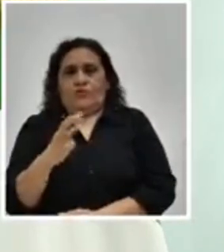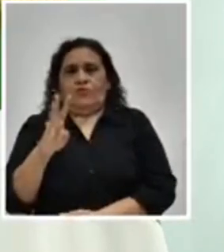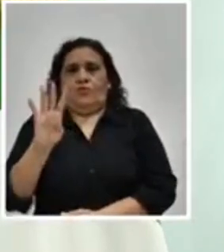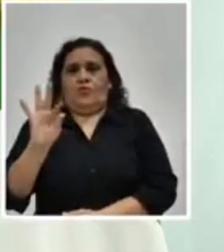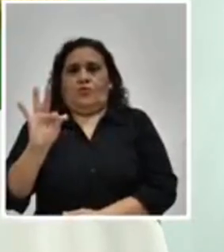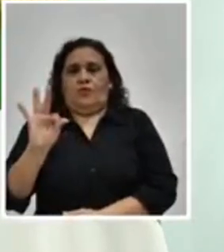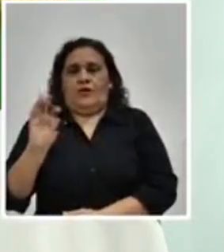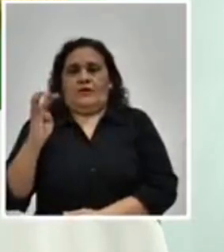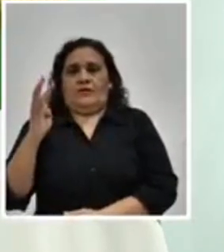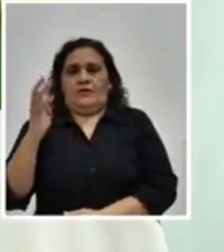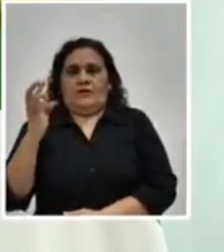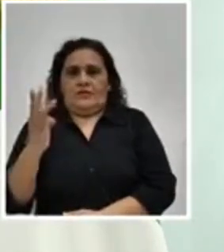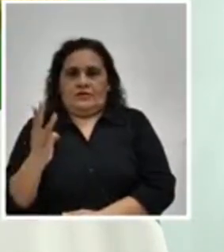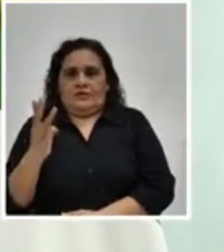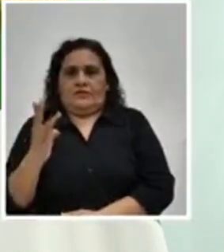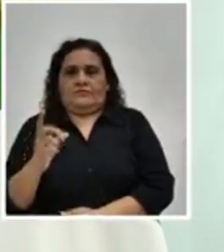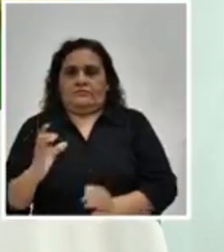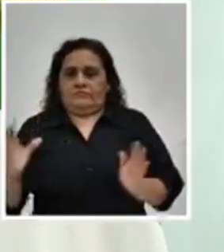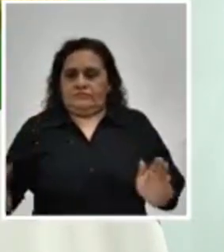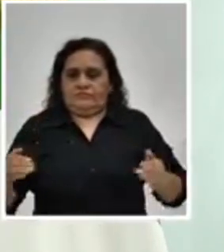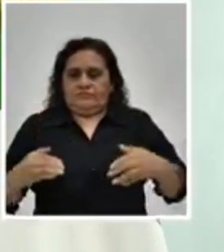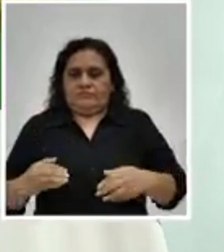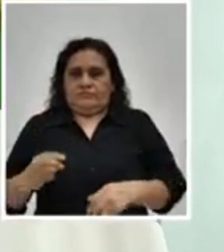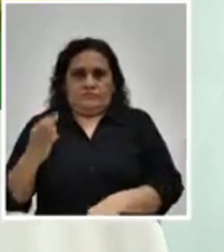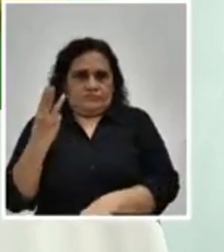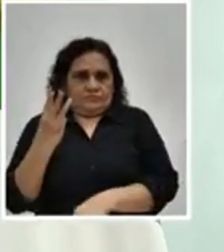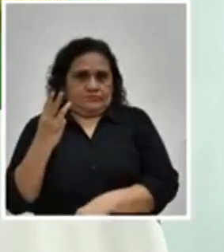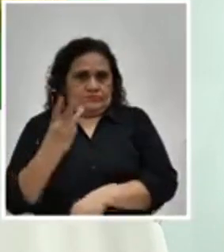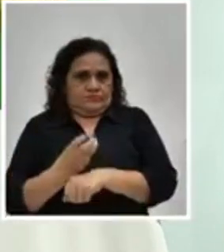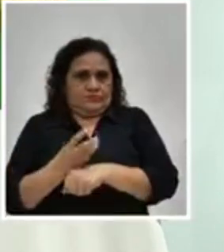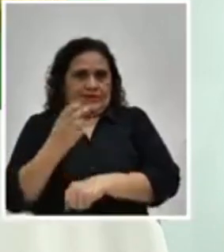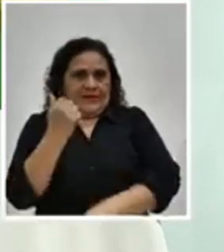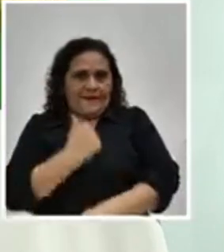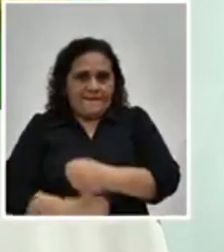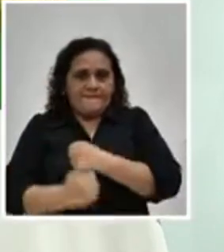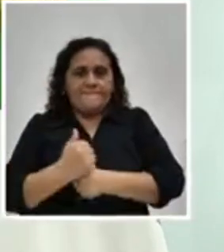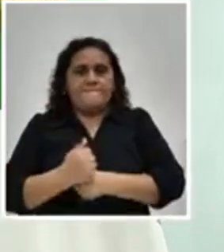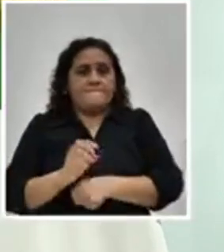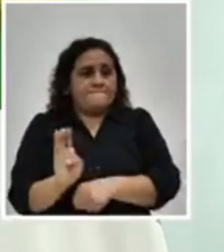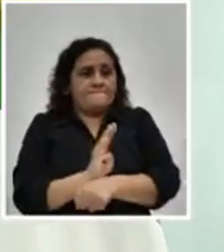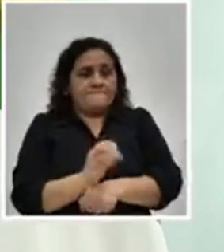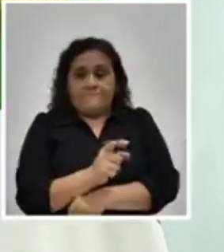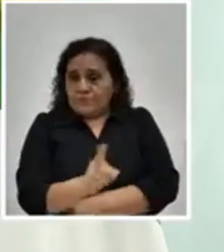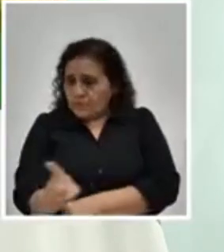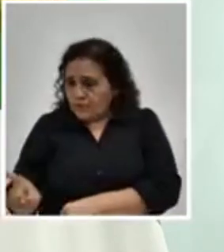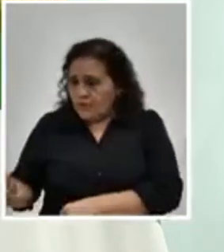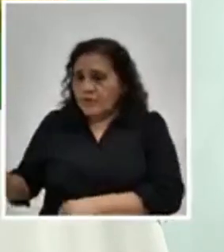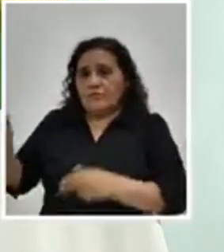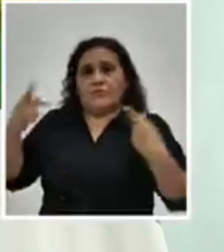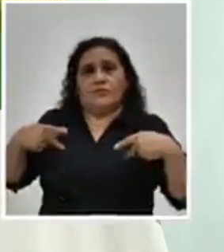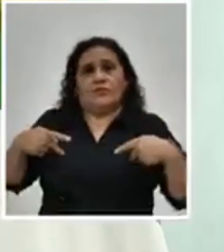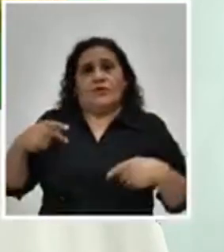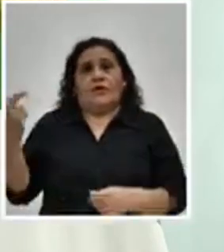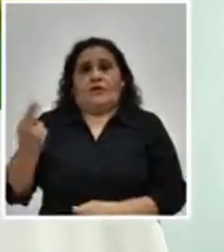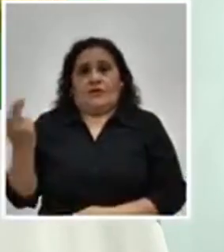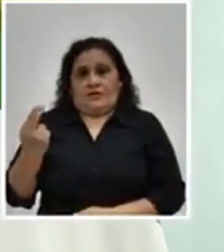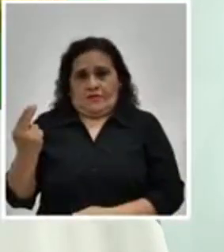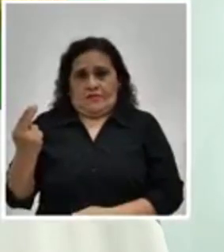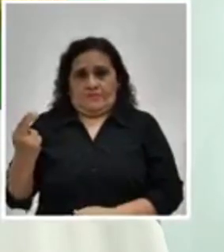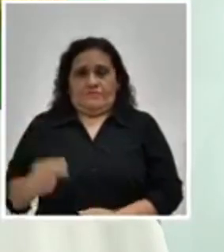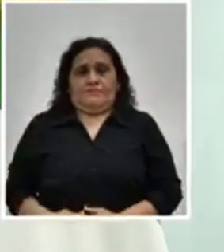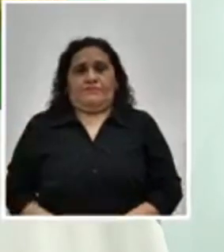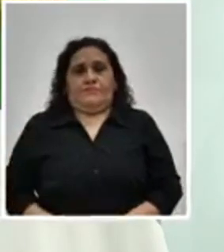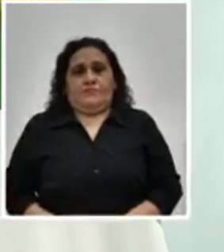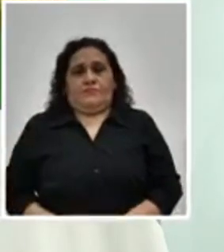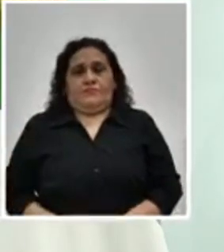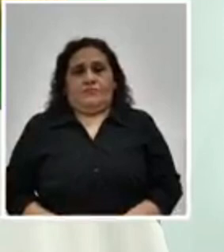3.443 despensas en este tercer año de administración en beneficio de la población que más lo necesitó.